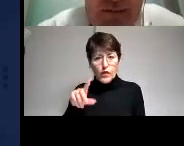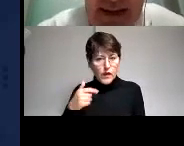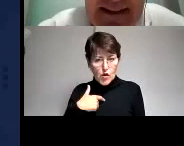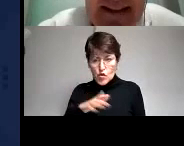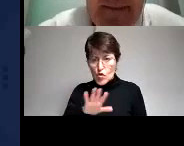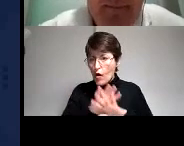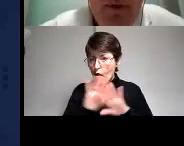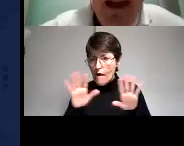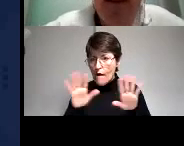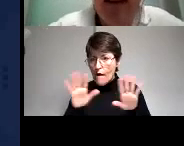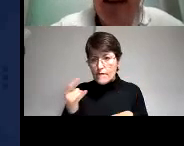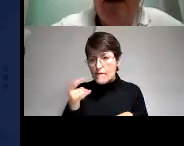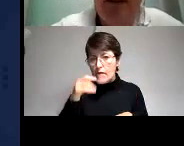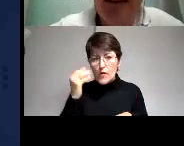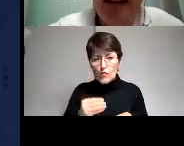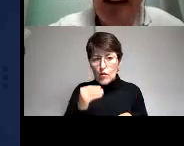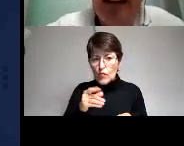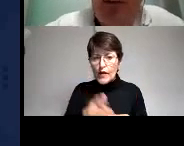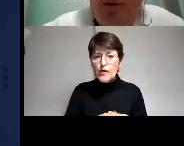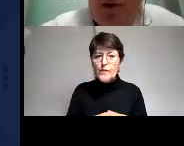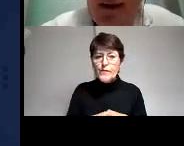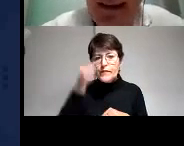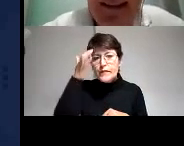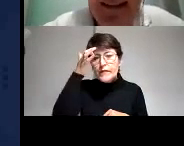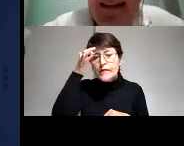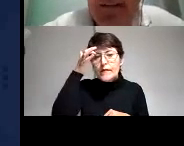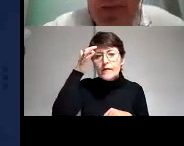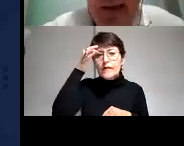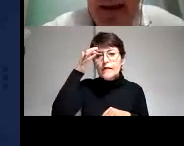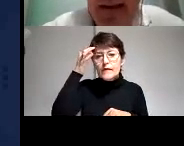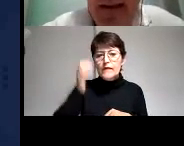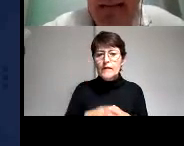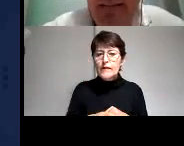seducido completamente, porque abre una ventana hacia un mundo que es